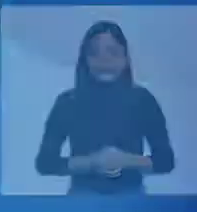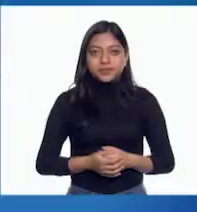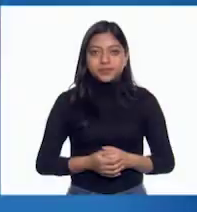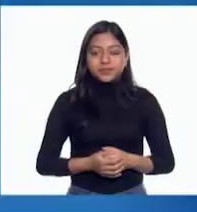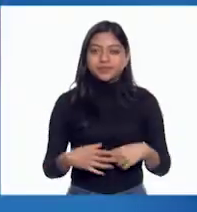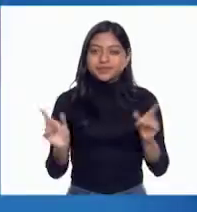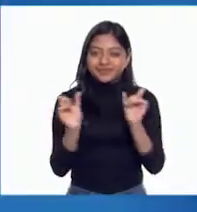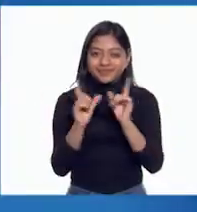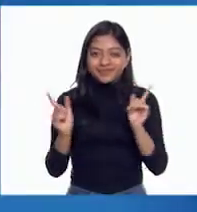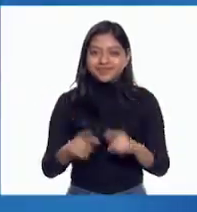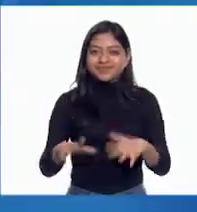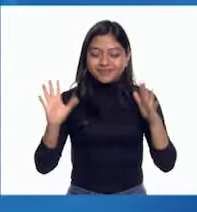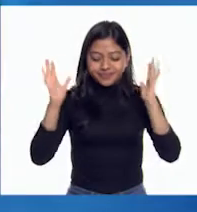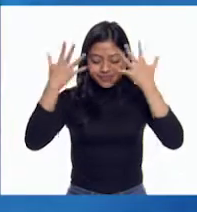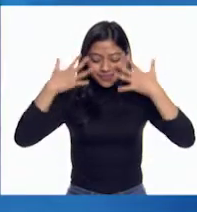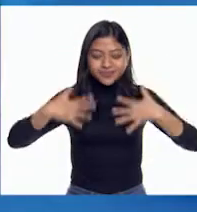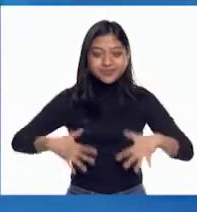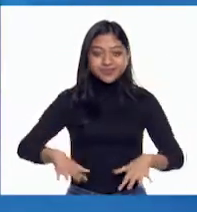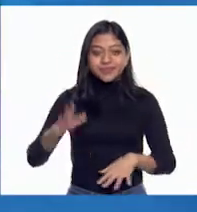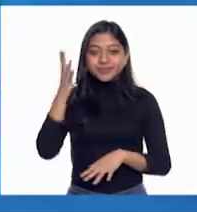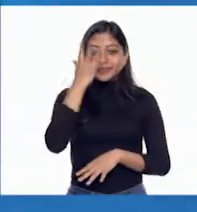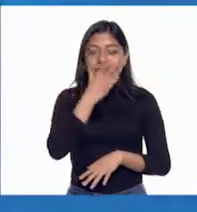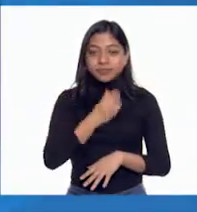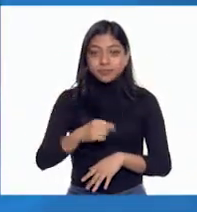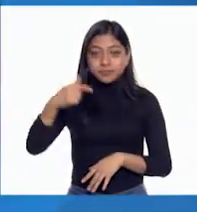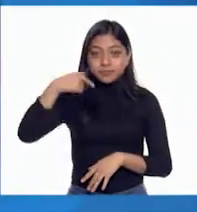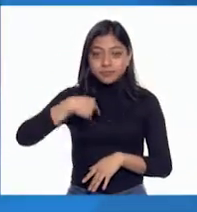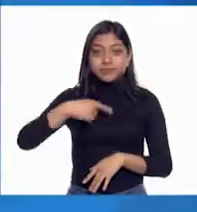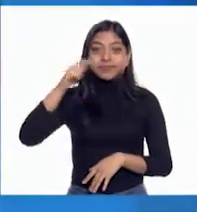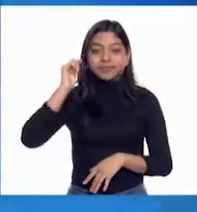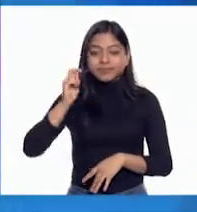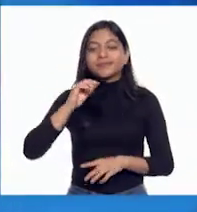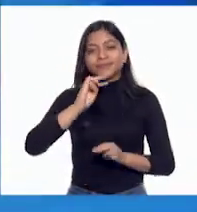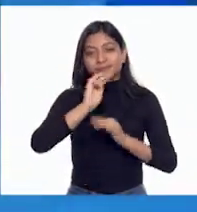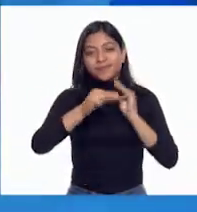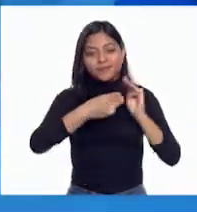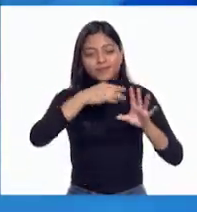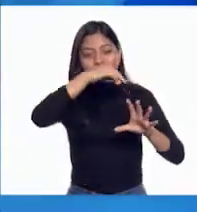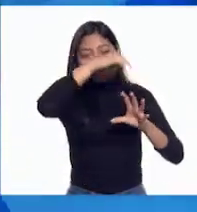¡Listo! ¡Quedó lindo! Este es el señor Medio Ambiente.